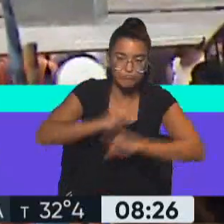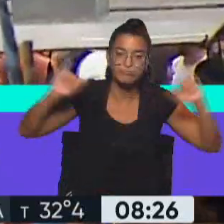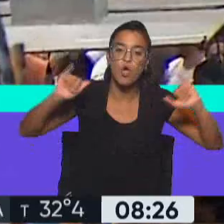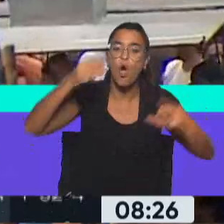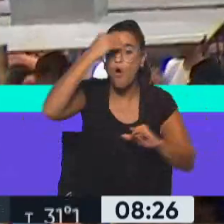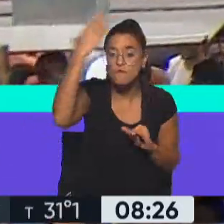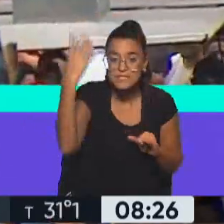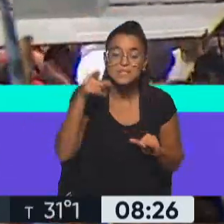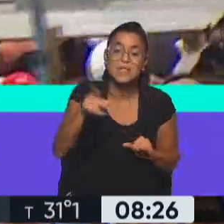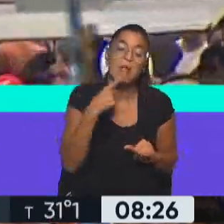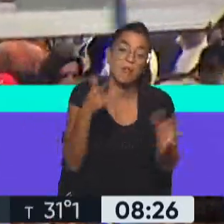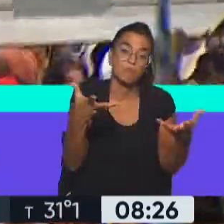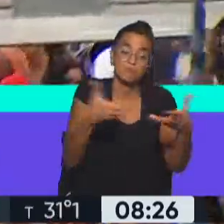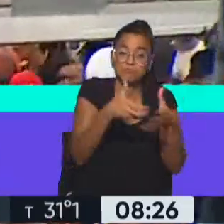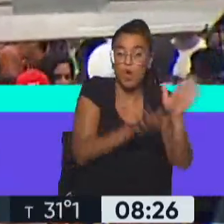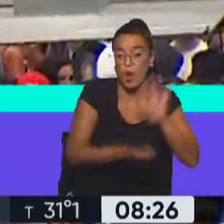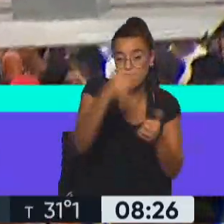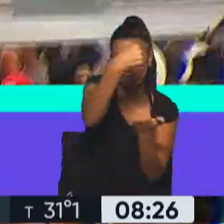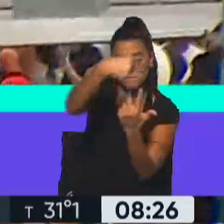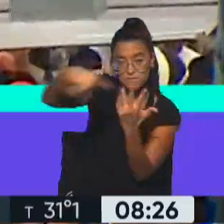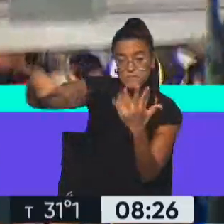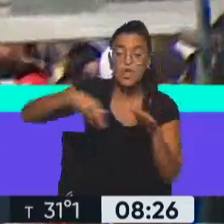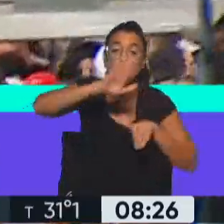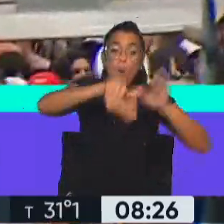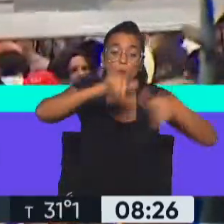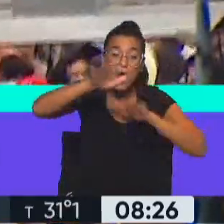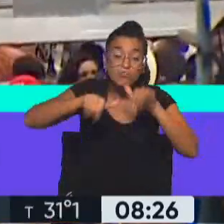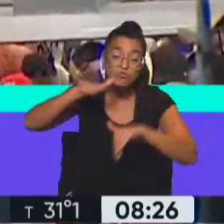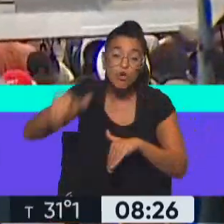oficial los distintos organismos. La convocatoria será